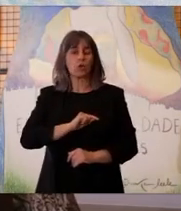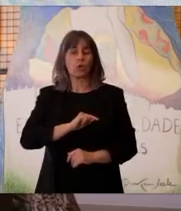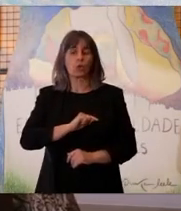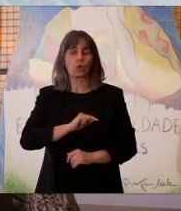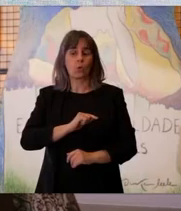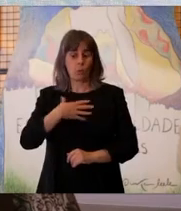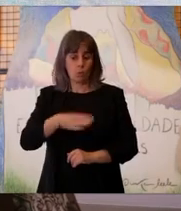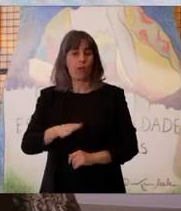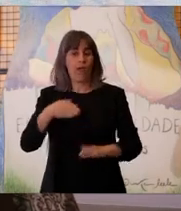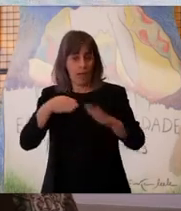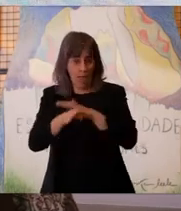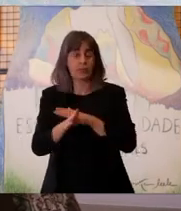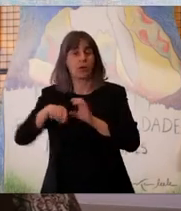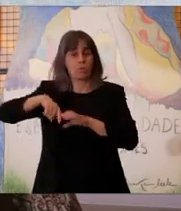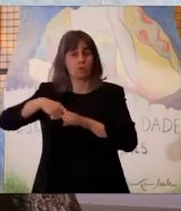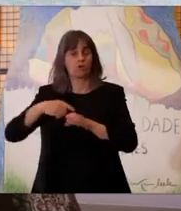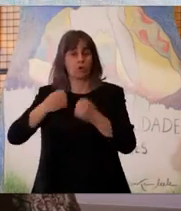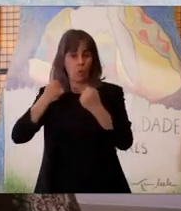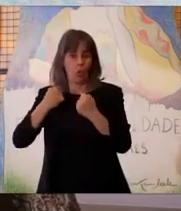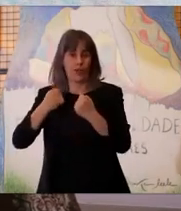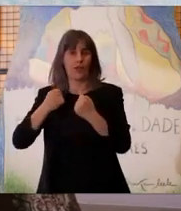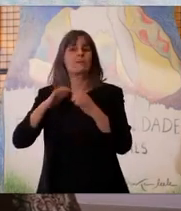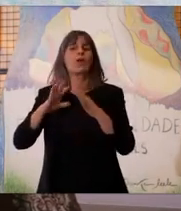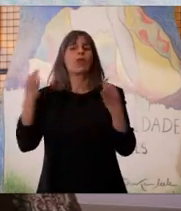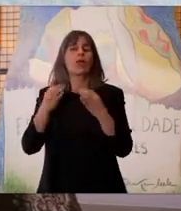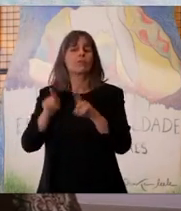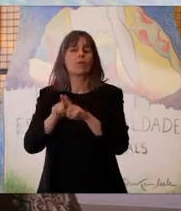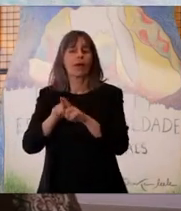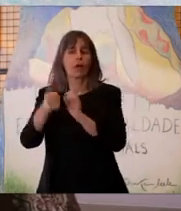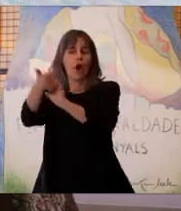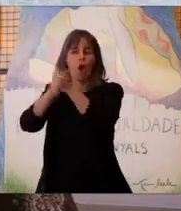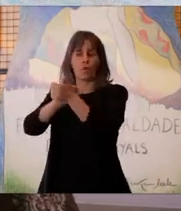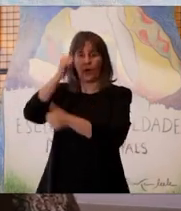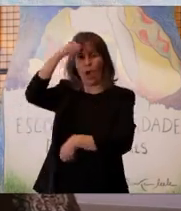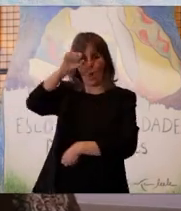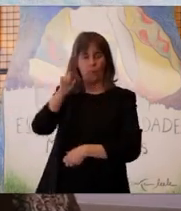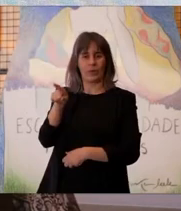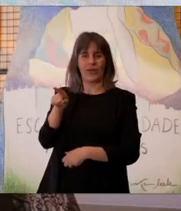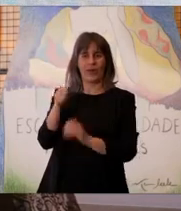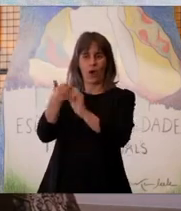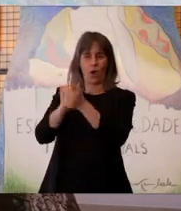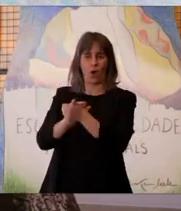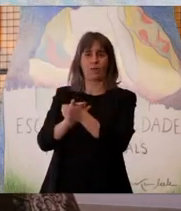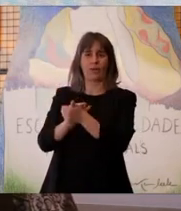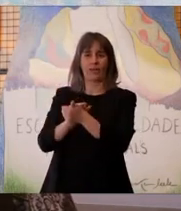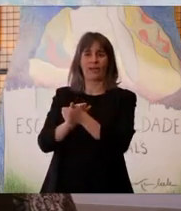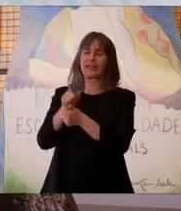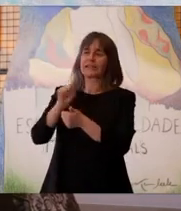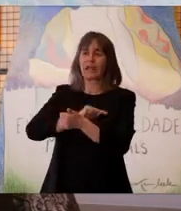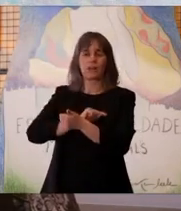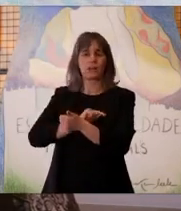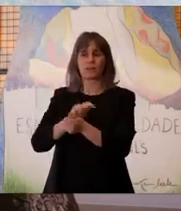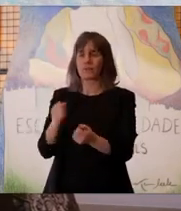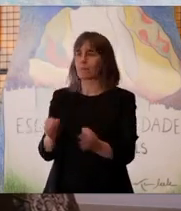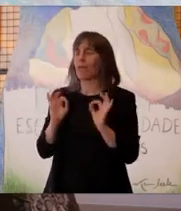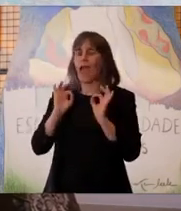ya en puestos de poder a condición de ser hombres honorarios No y esa sensación no se quita nunca de encima